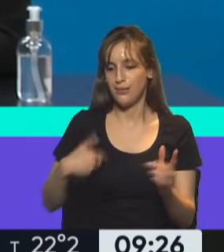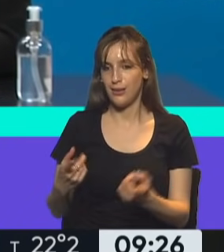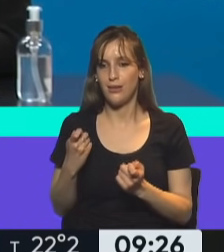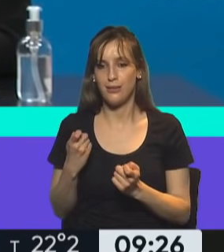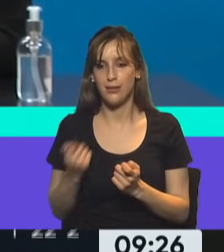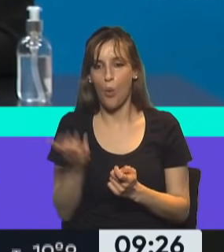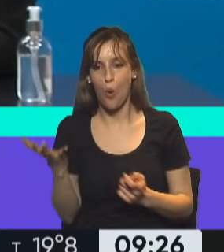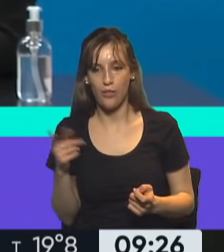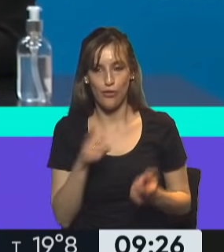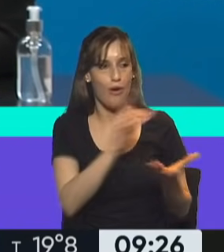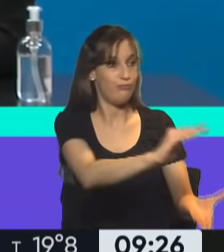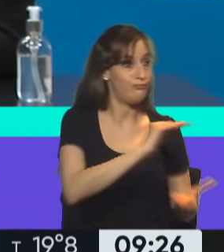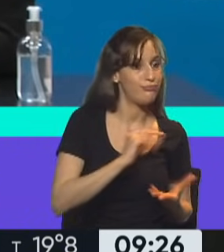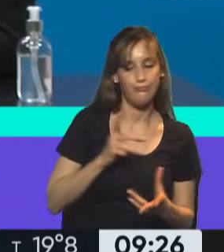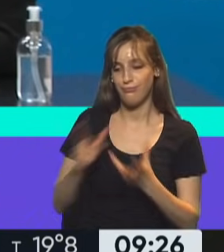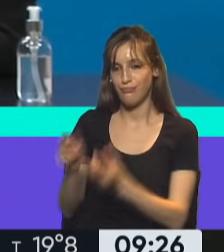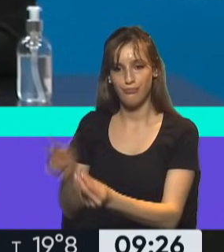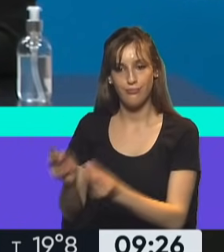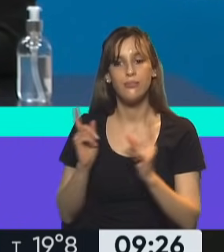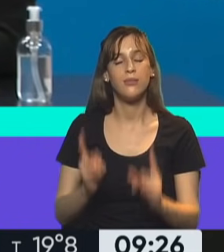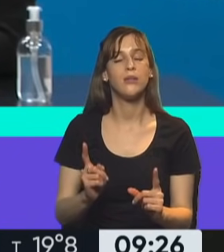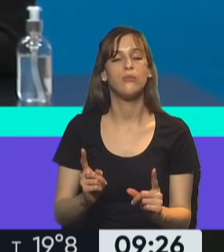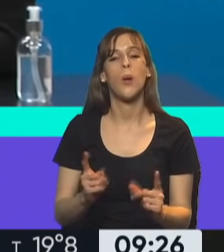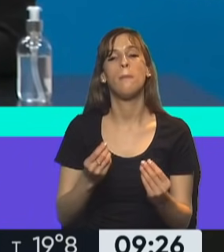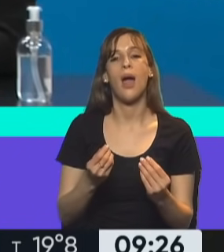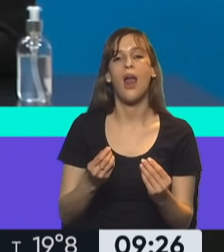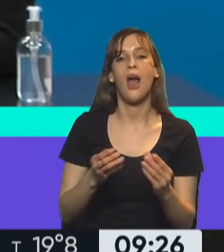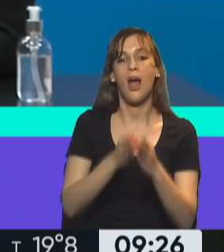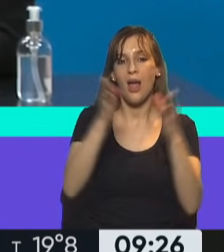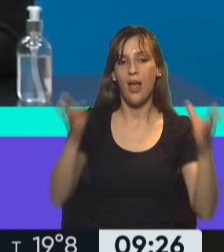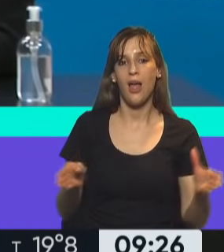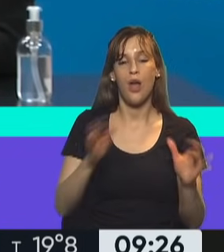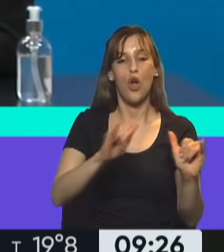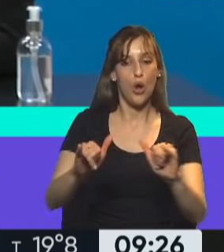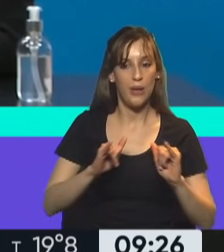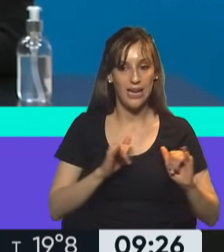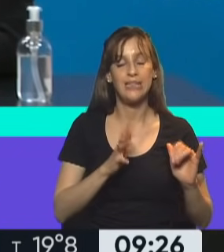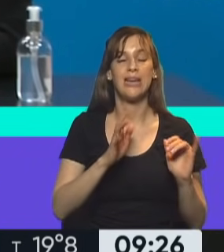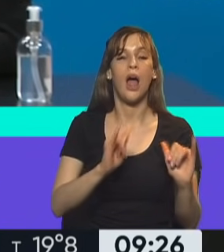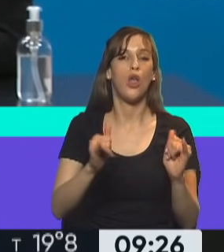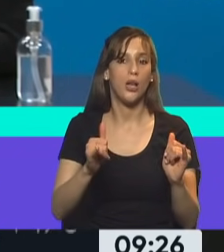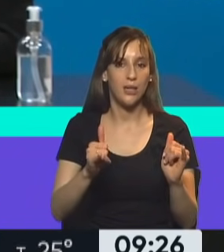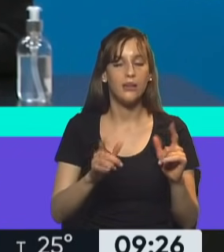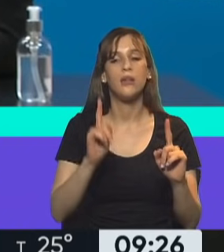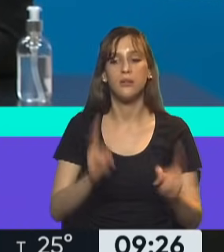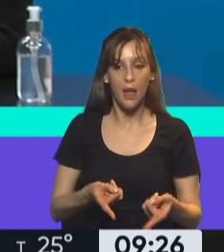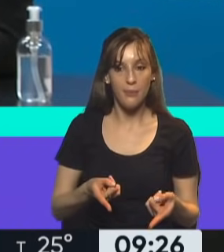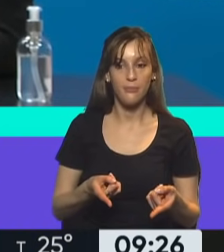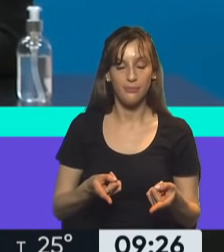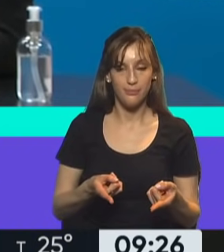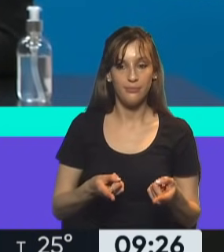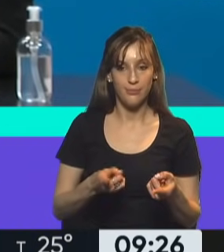con el laboratorio, pensando en la estrategia 2020 para los y las adolescentes y para el primer trimestre, sobre todo